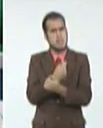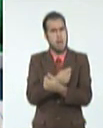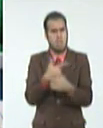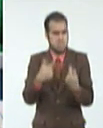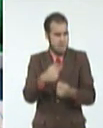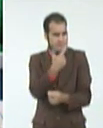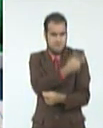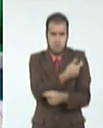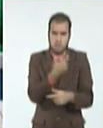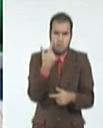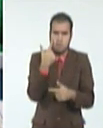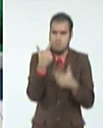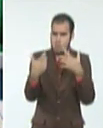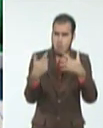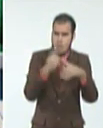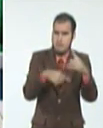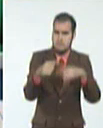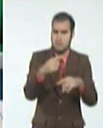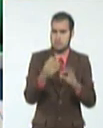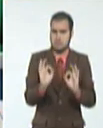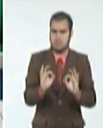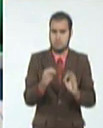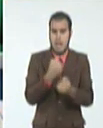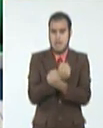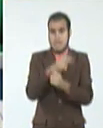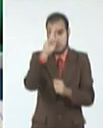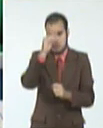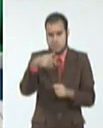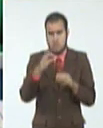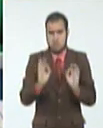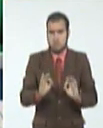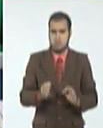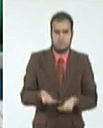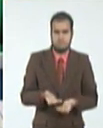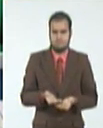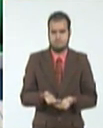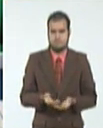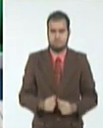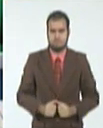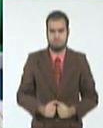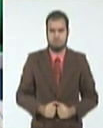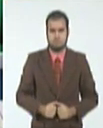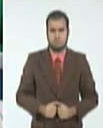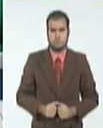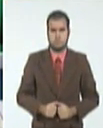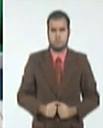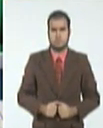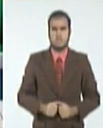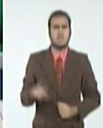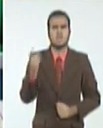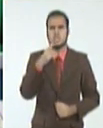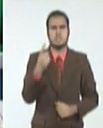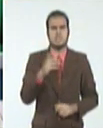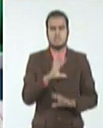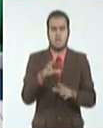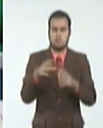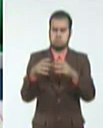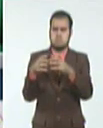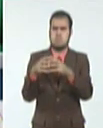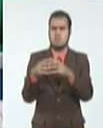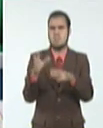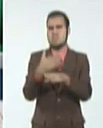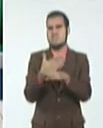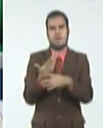salud. Hemos estado al tanto del número de los integrantes de las delegaciones de las